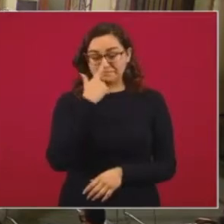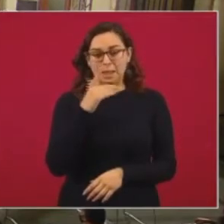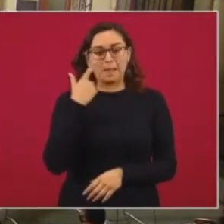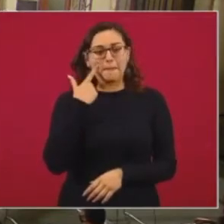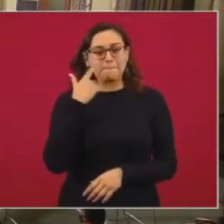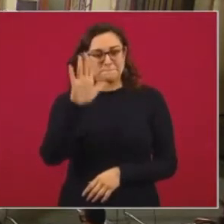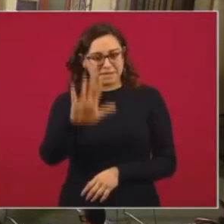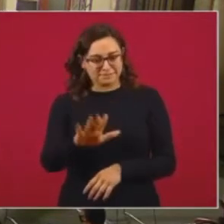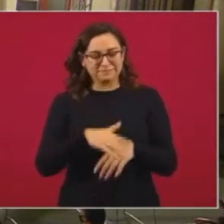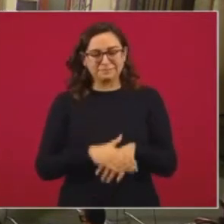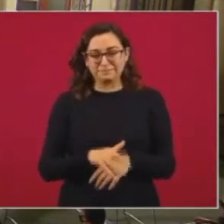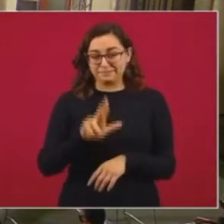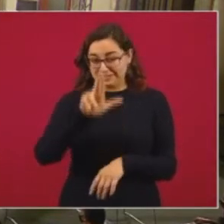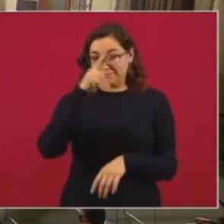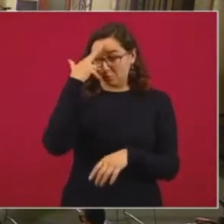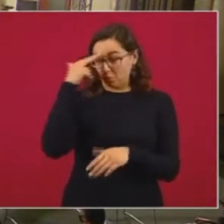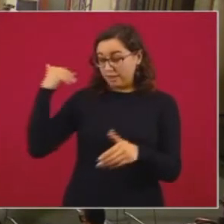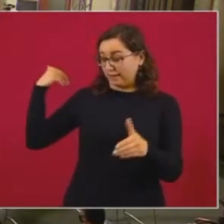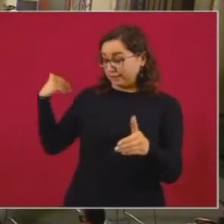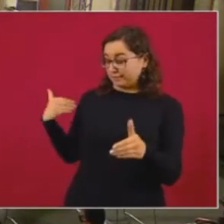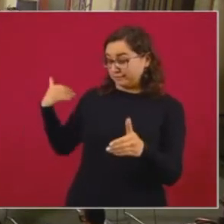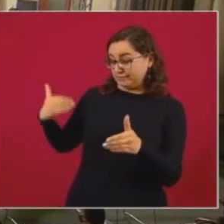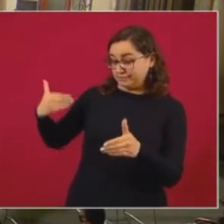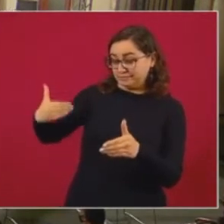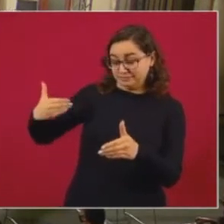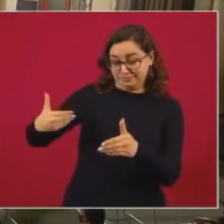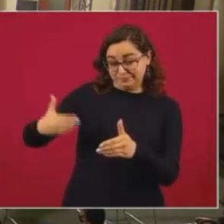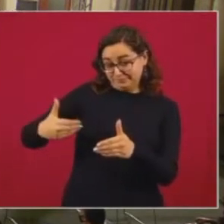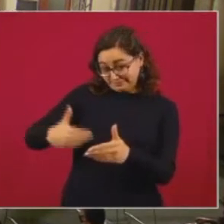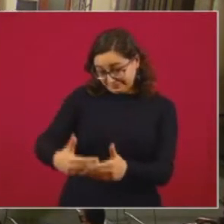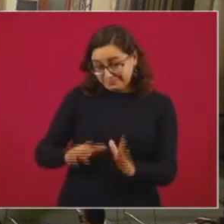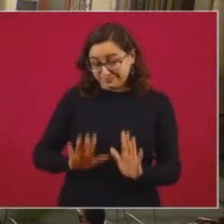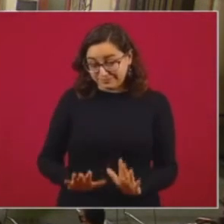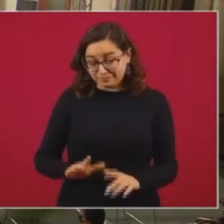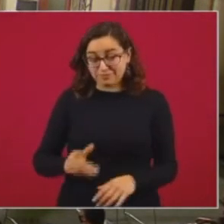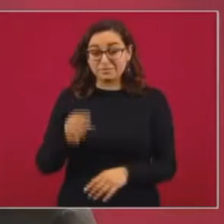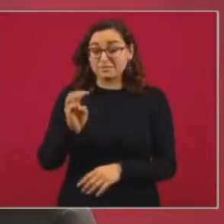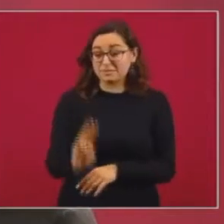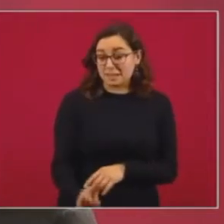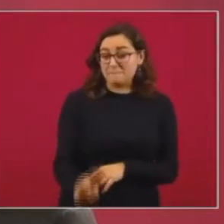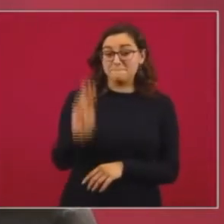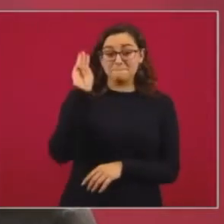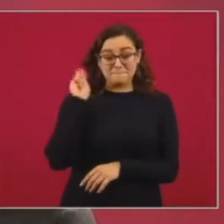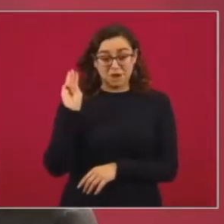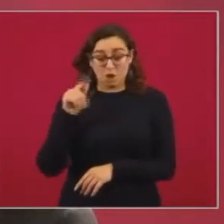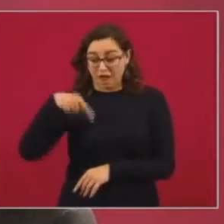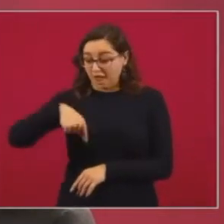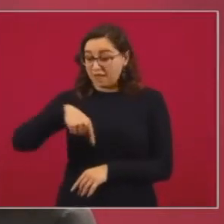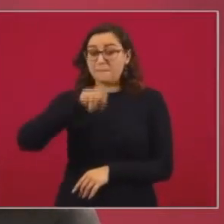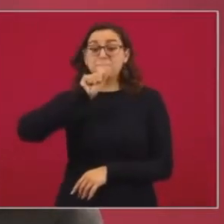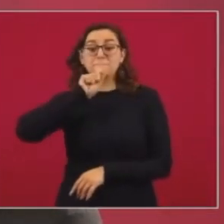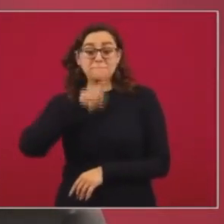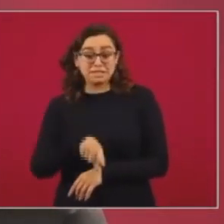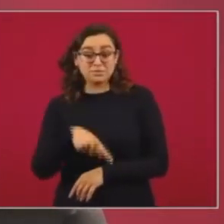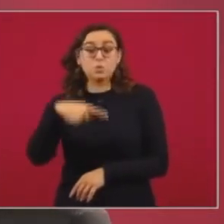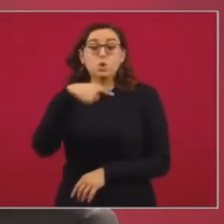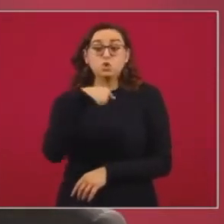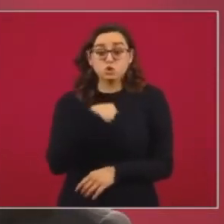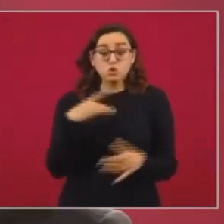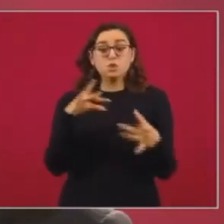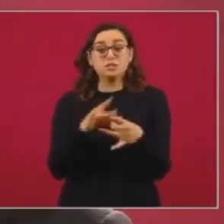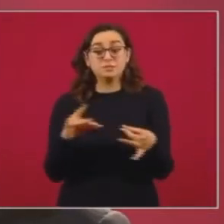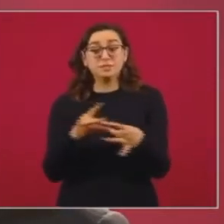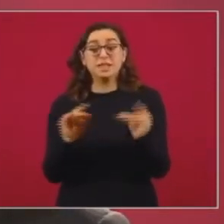a las cosas, se acordarán que el miércoles pasado, en esta conferencia de prensa, yo anticipé